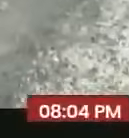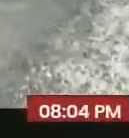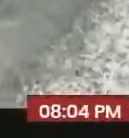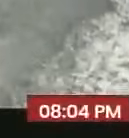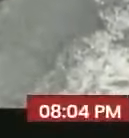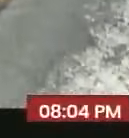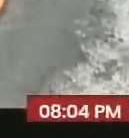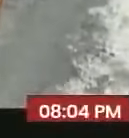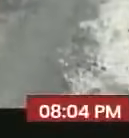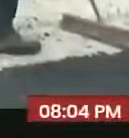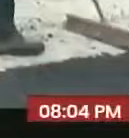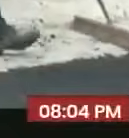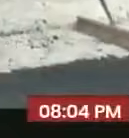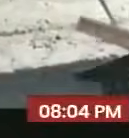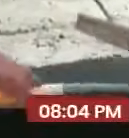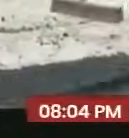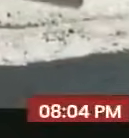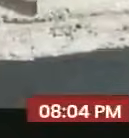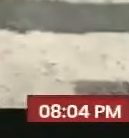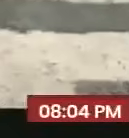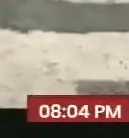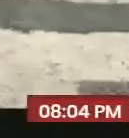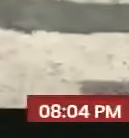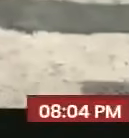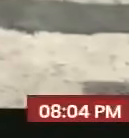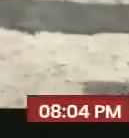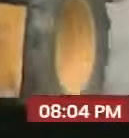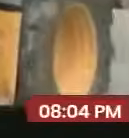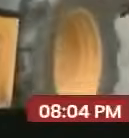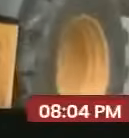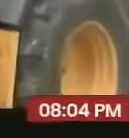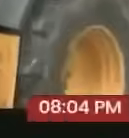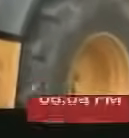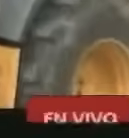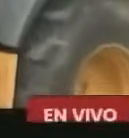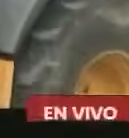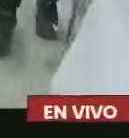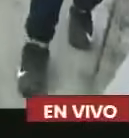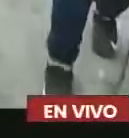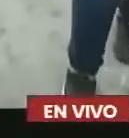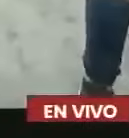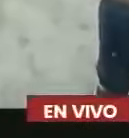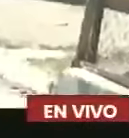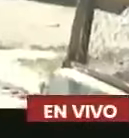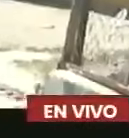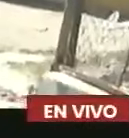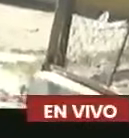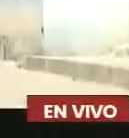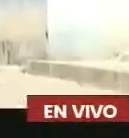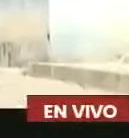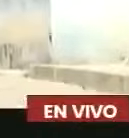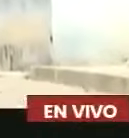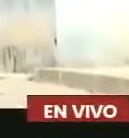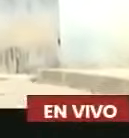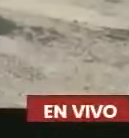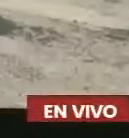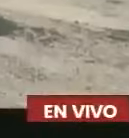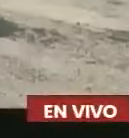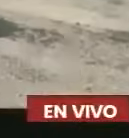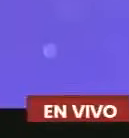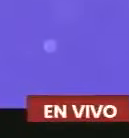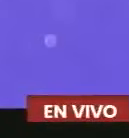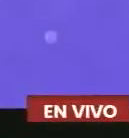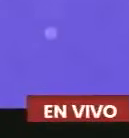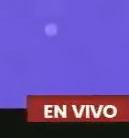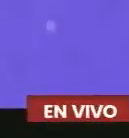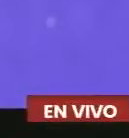que el pueblo asuma las riendas. El 1x10 del buen gobierno, el sistema patria, la aplicación Ven App, van